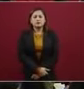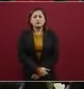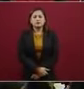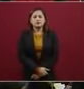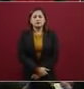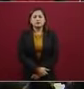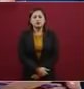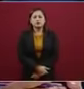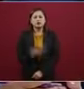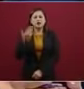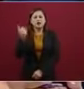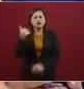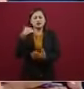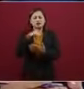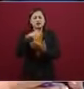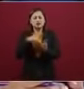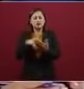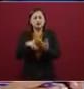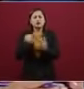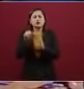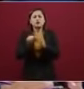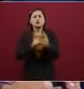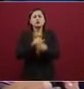cuando leyó el artículo 11 ahorita de la…